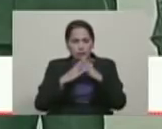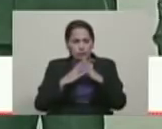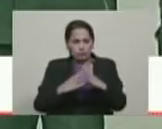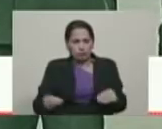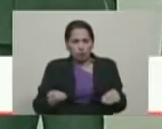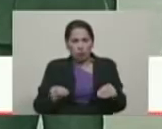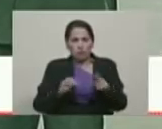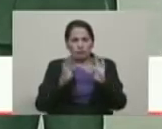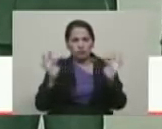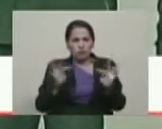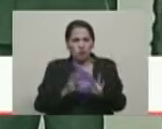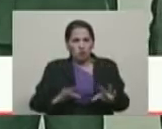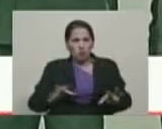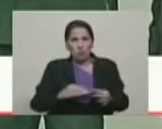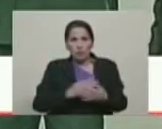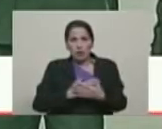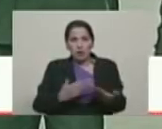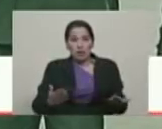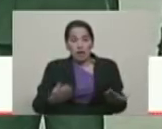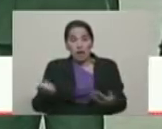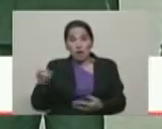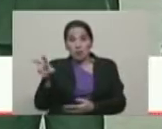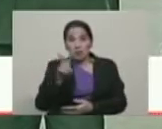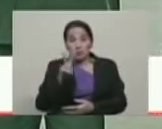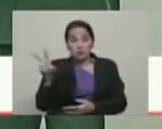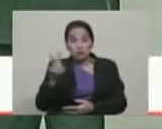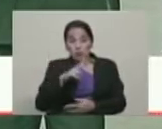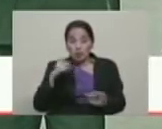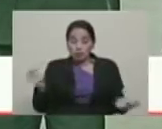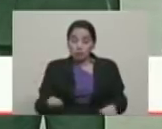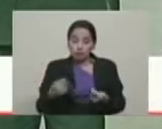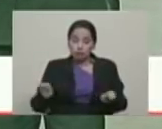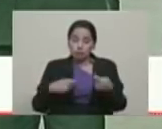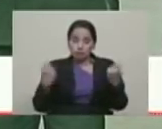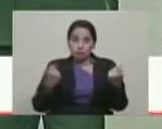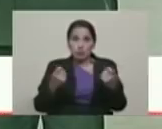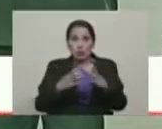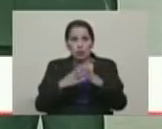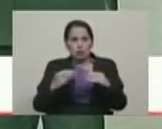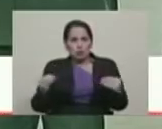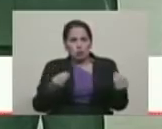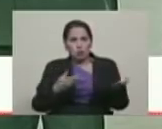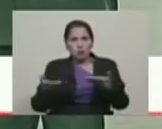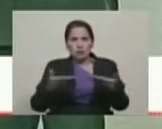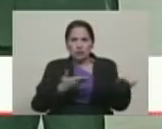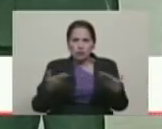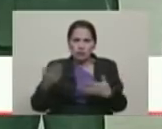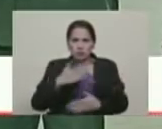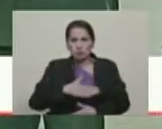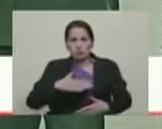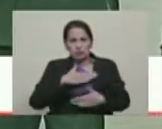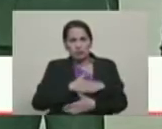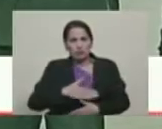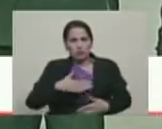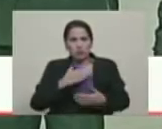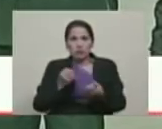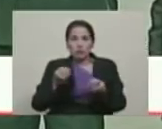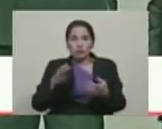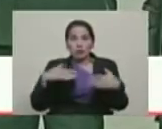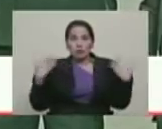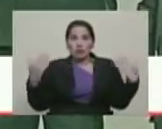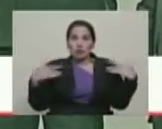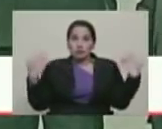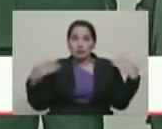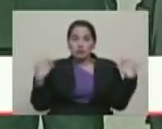tamaños, para llenar a Venezuela de prosperidad, de productos, de bienes, de servicios, de satisfacción y de felicidad